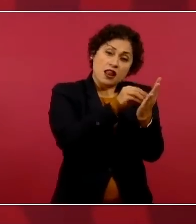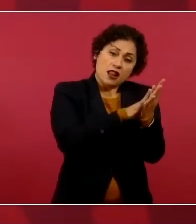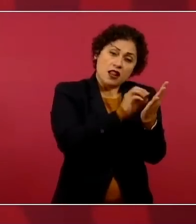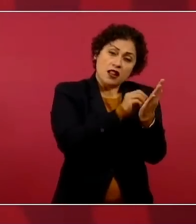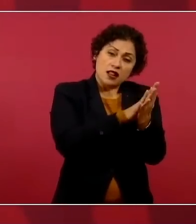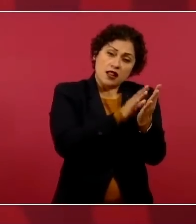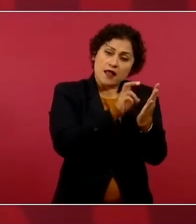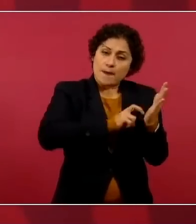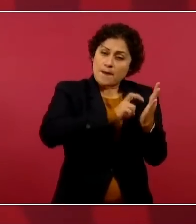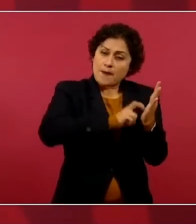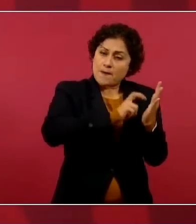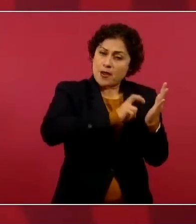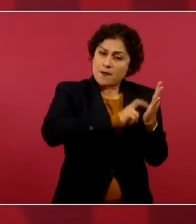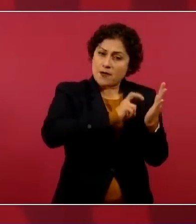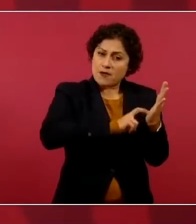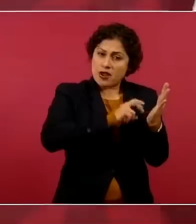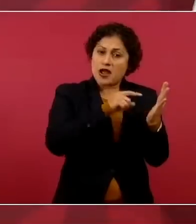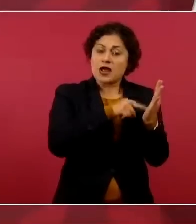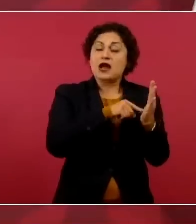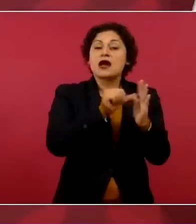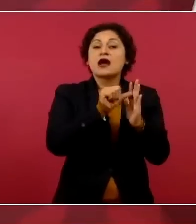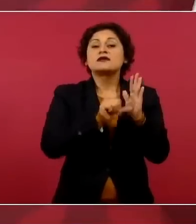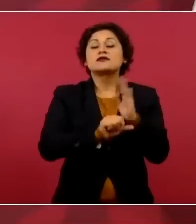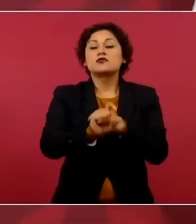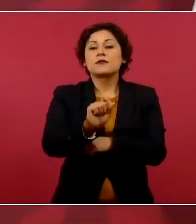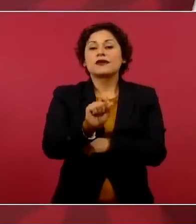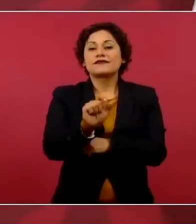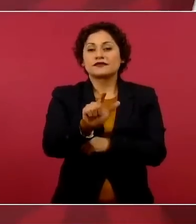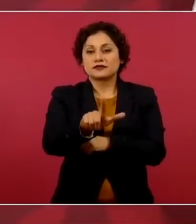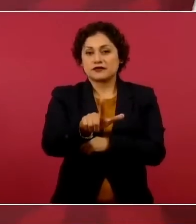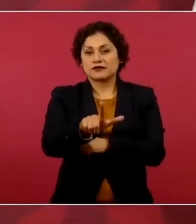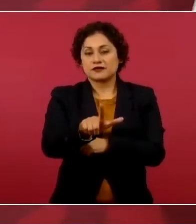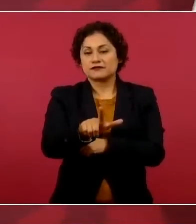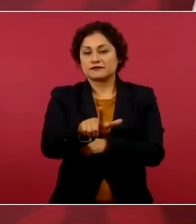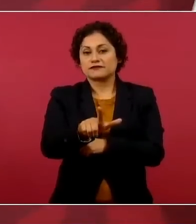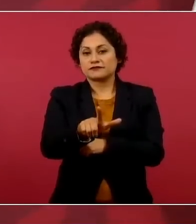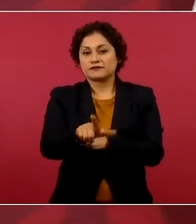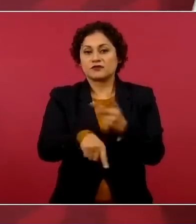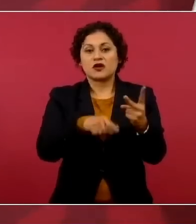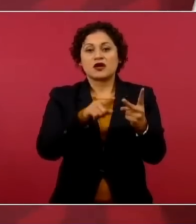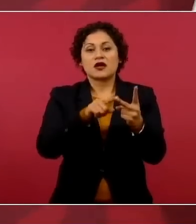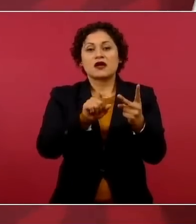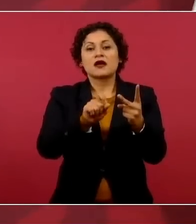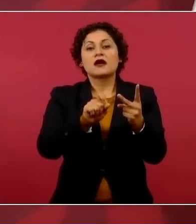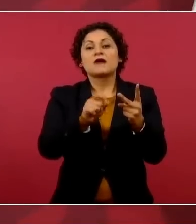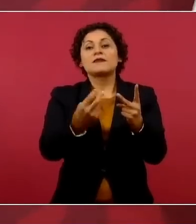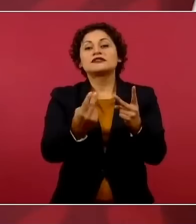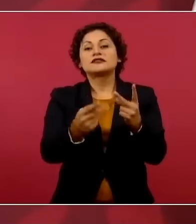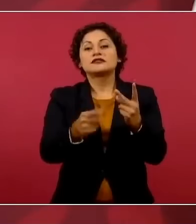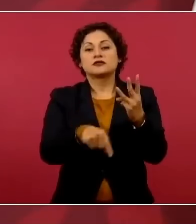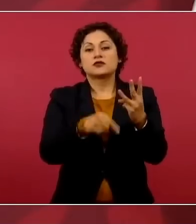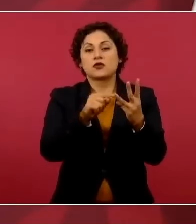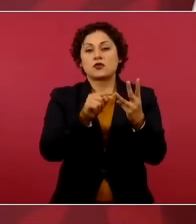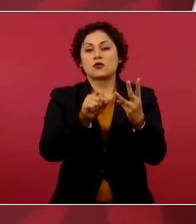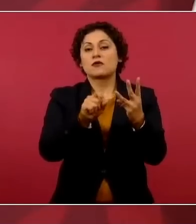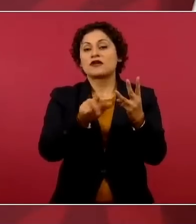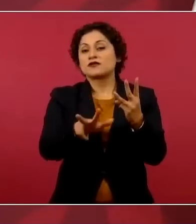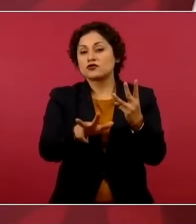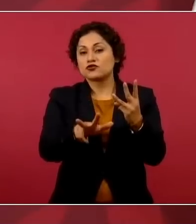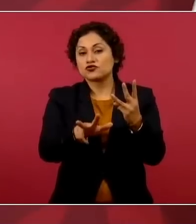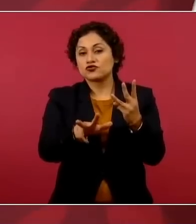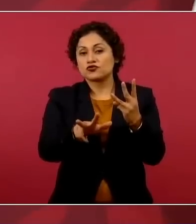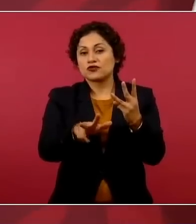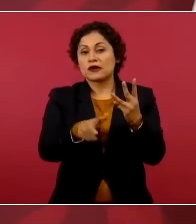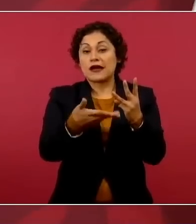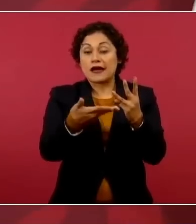Reformaron el artículo 27, el 25, el 28, pero